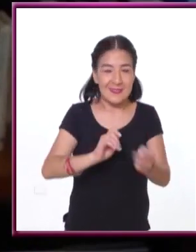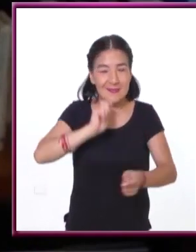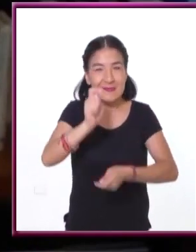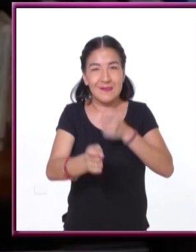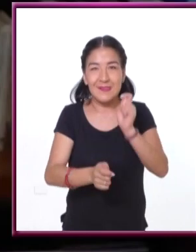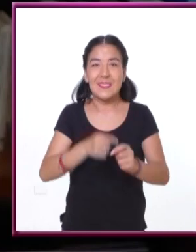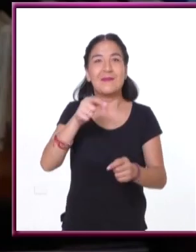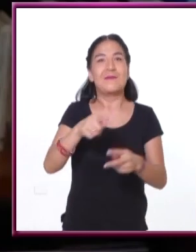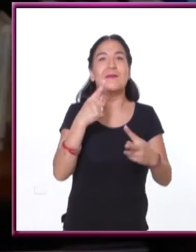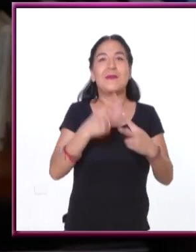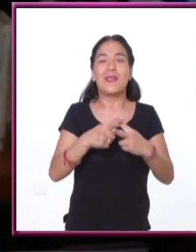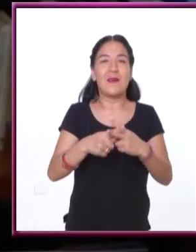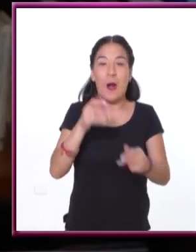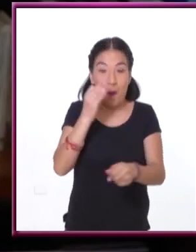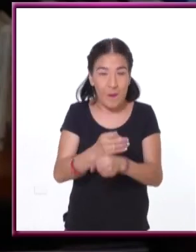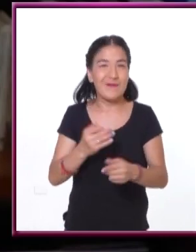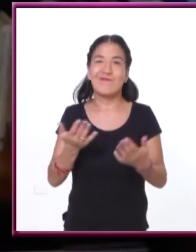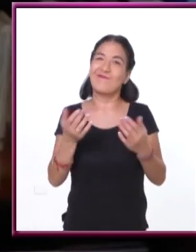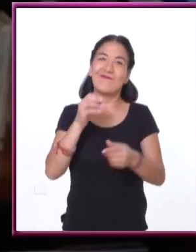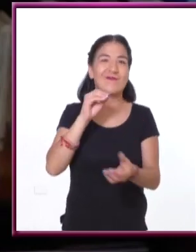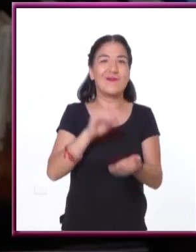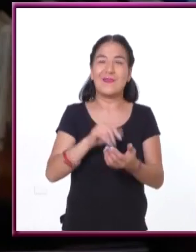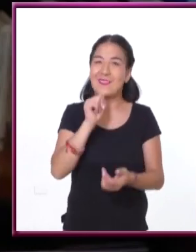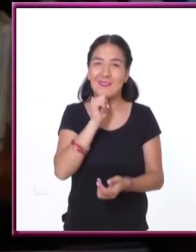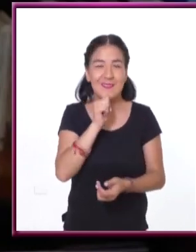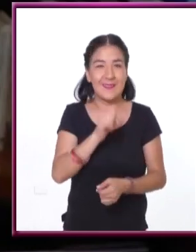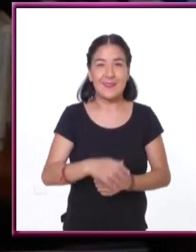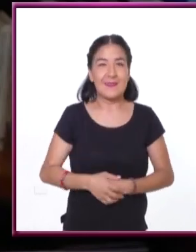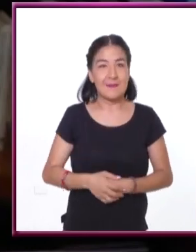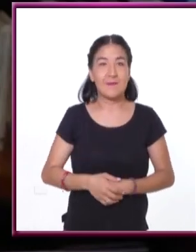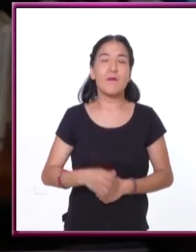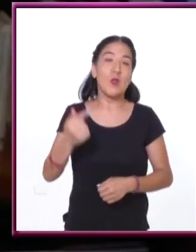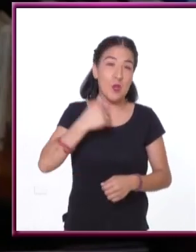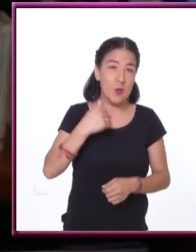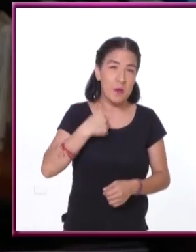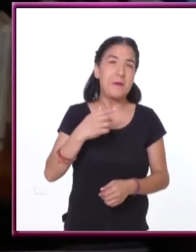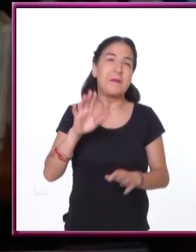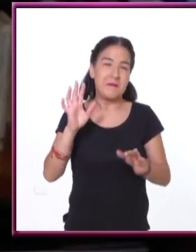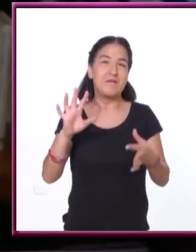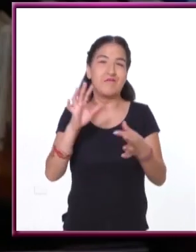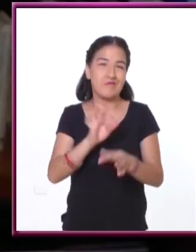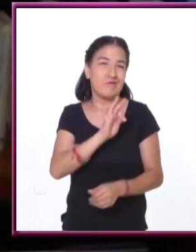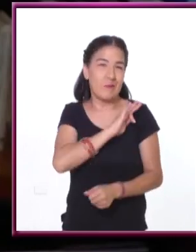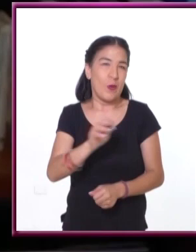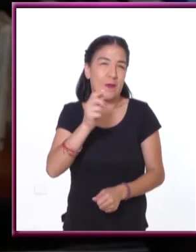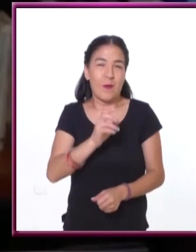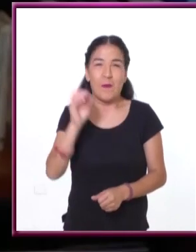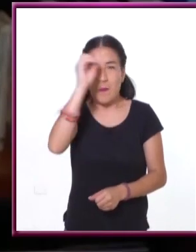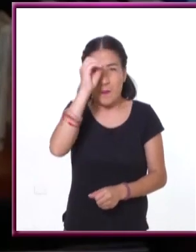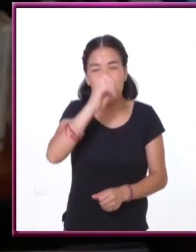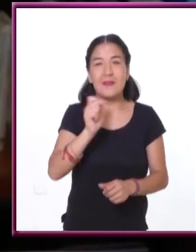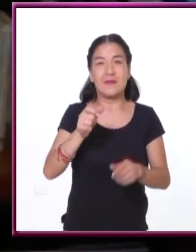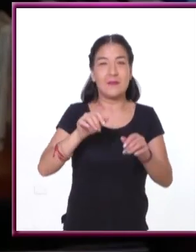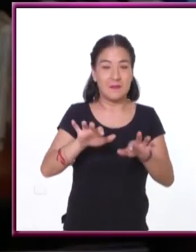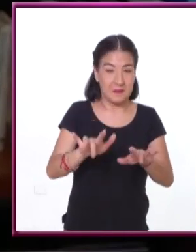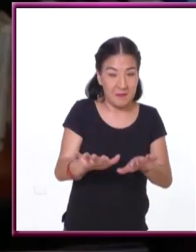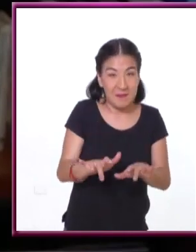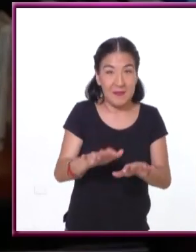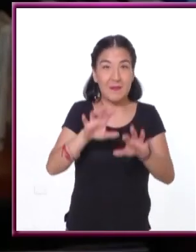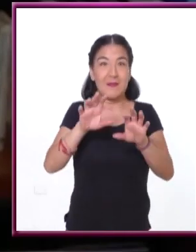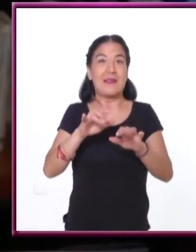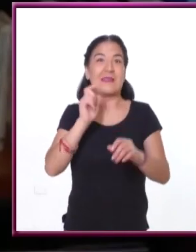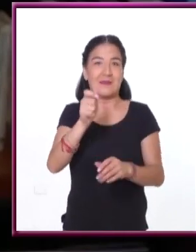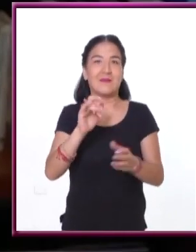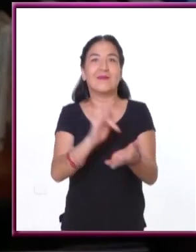matemáticos que no existen hoy en día. Entonces yo diría que la computación y que estas áreas de grandes